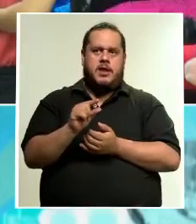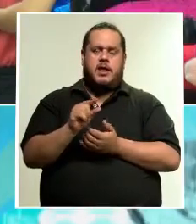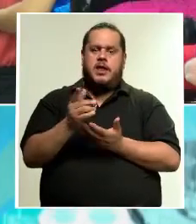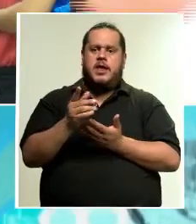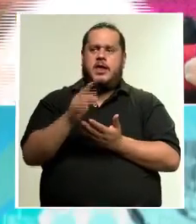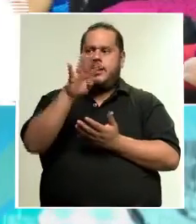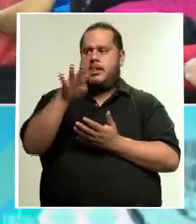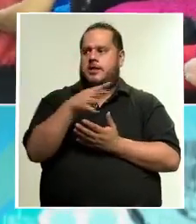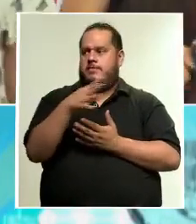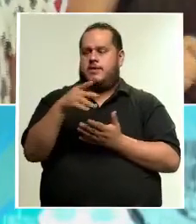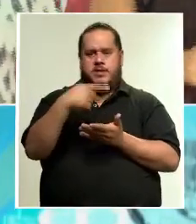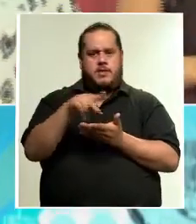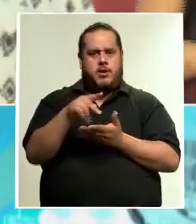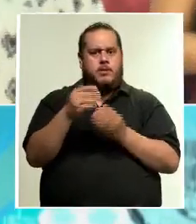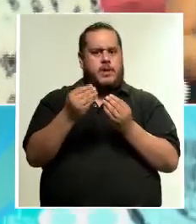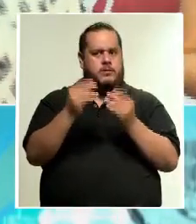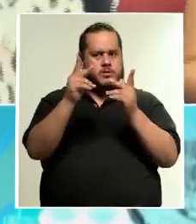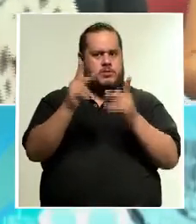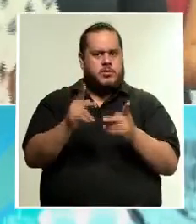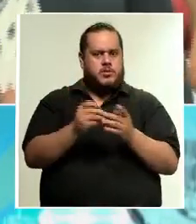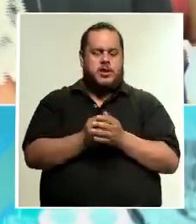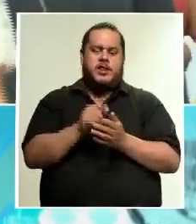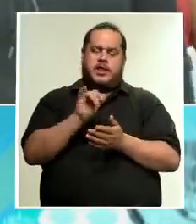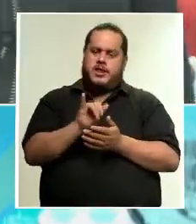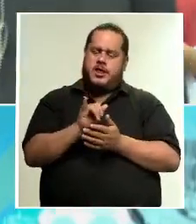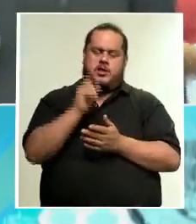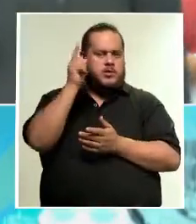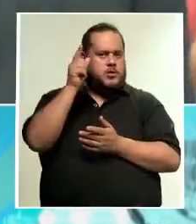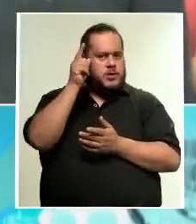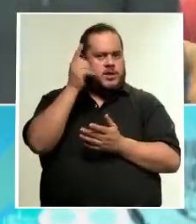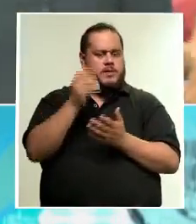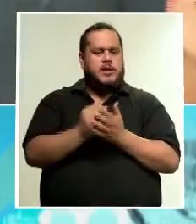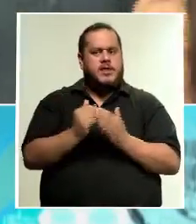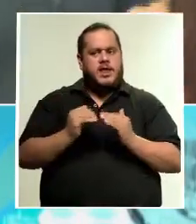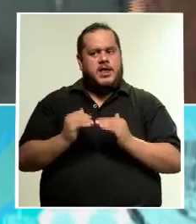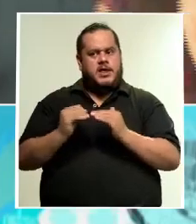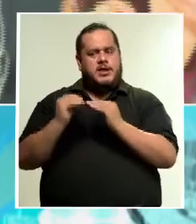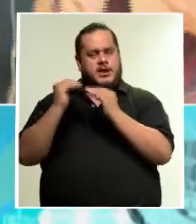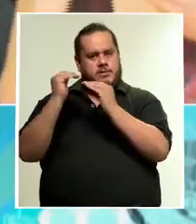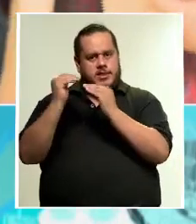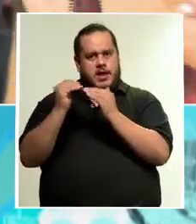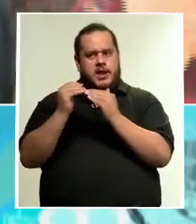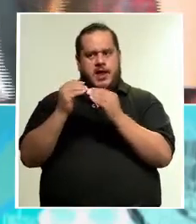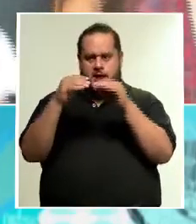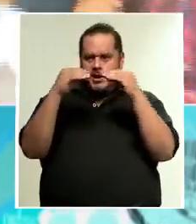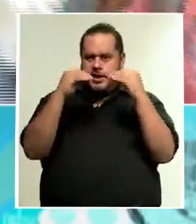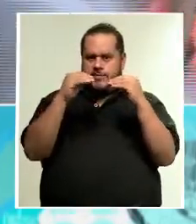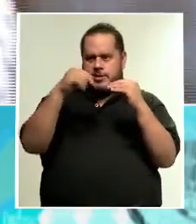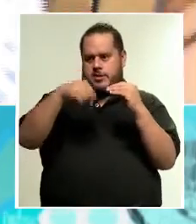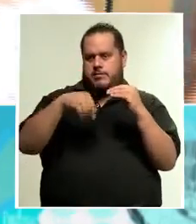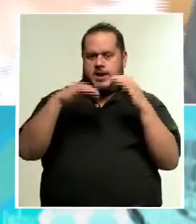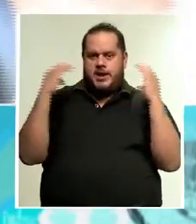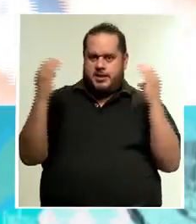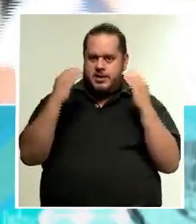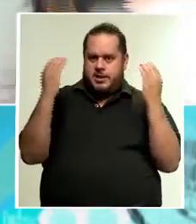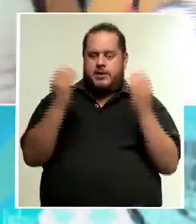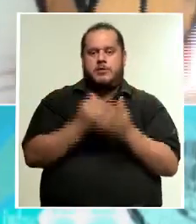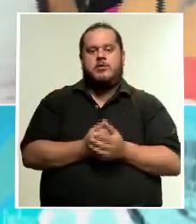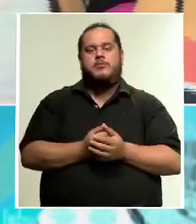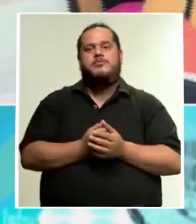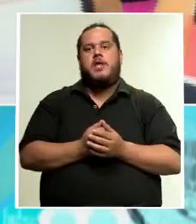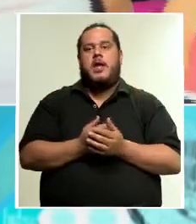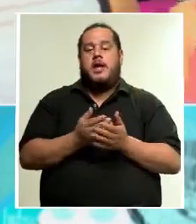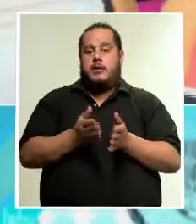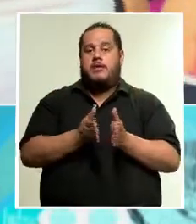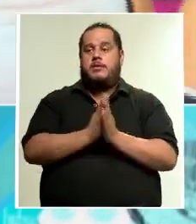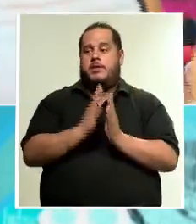de pago para muchas personas y esto pues efectivamente podría hacer incrementar las ventas para esta celebración. Vamos a